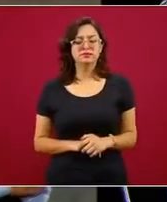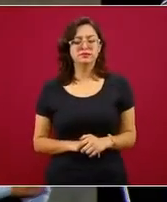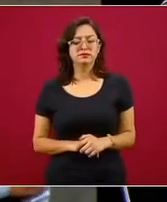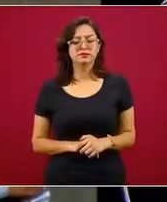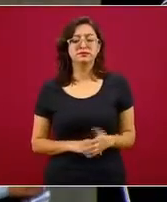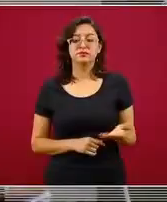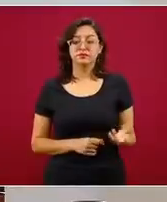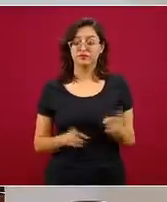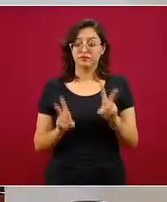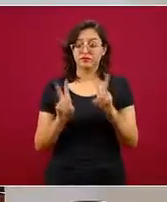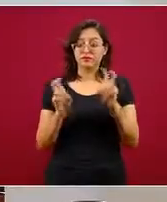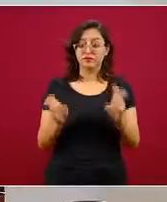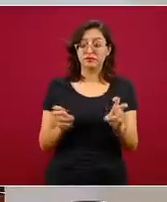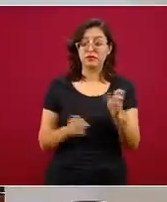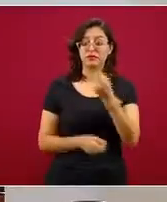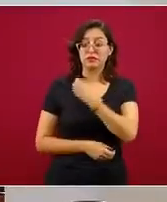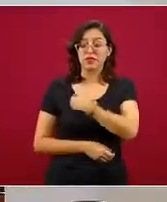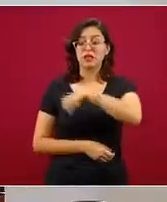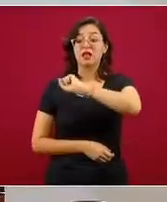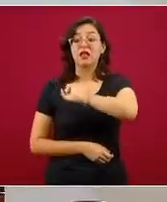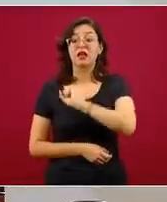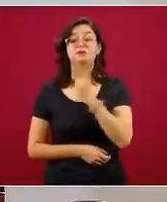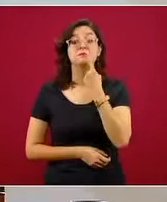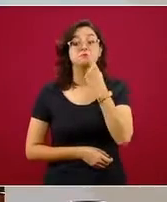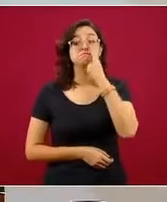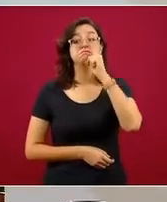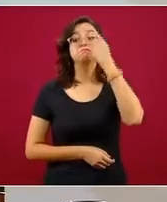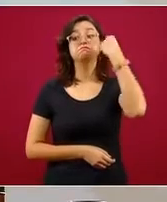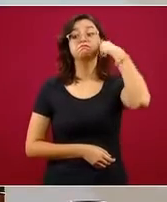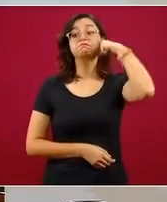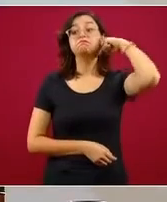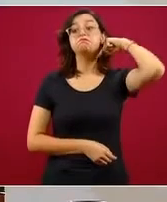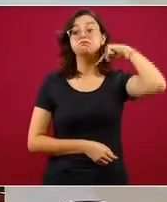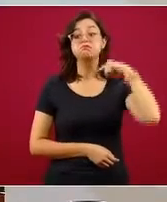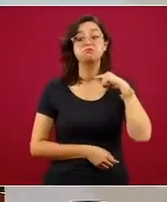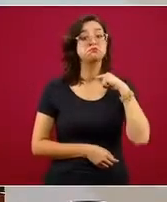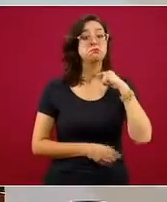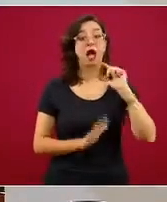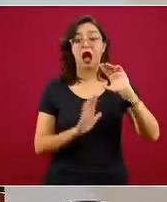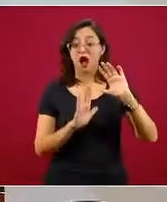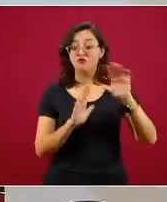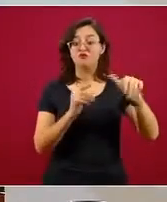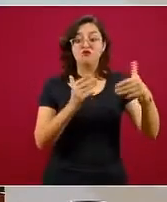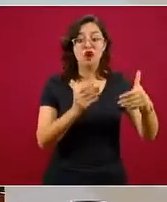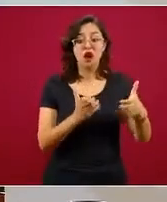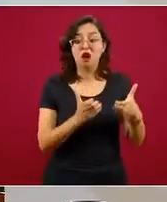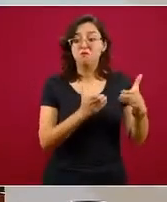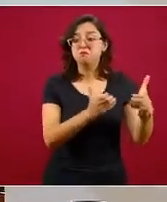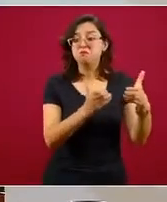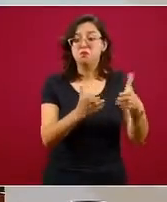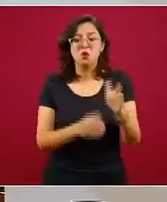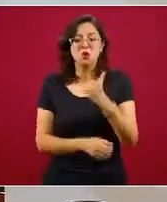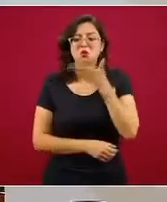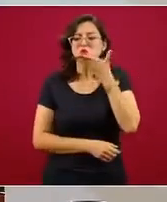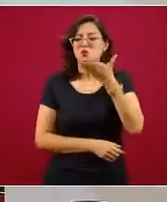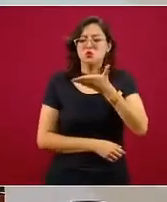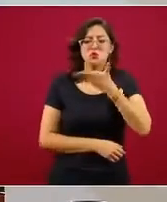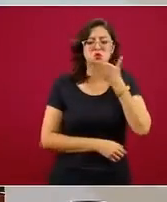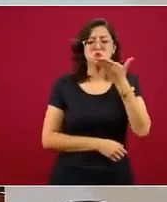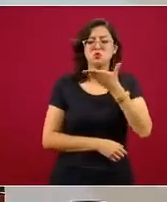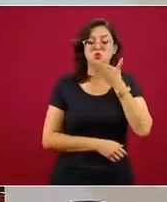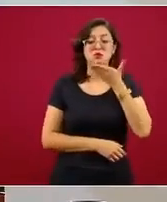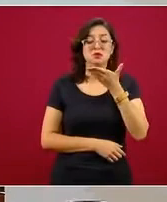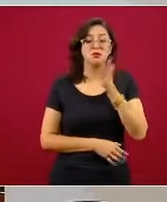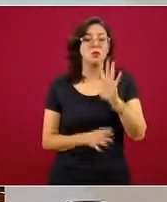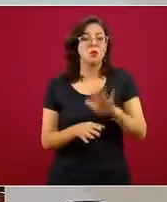pública, la práctica de tomar especímenes en la comunidad es una práctica extraordinariamente común, porque la